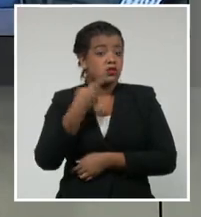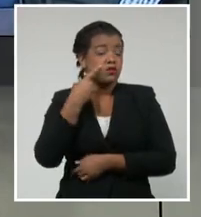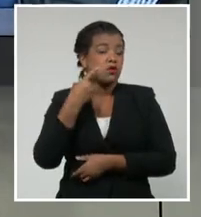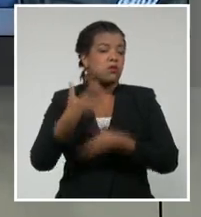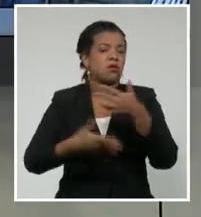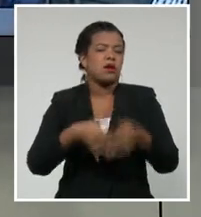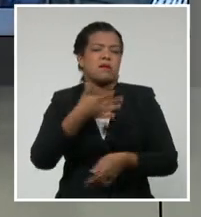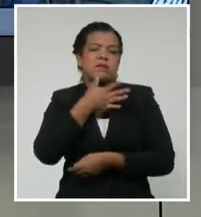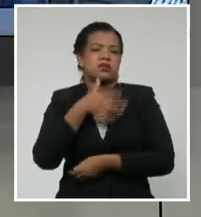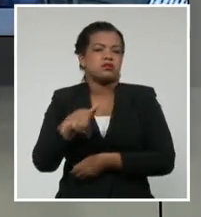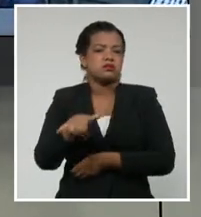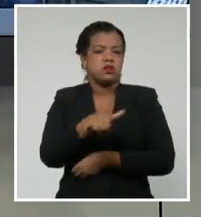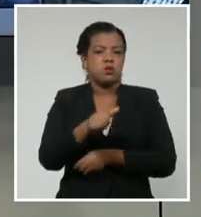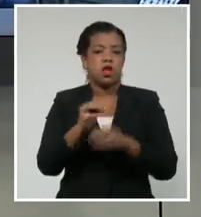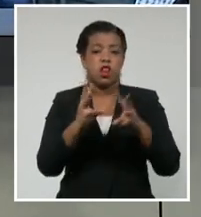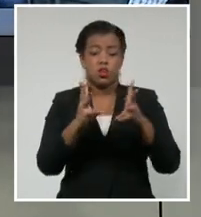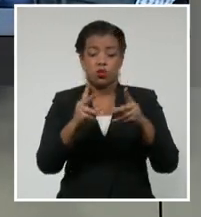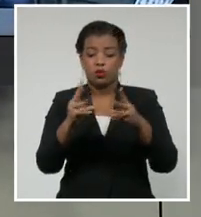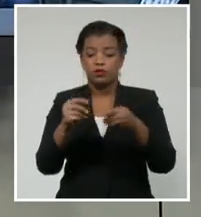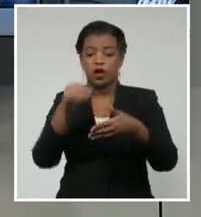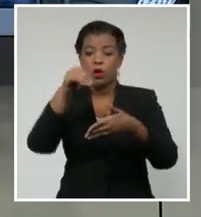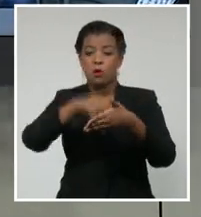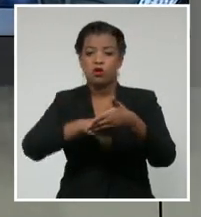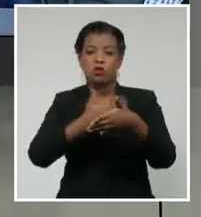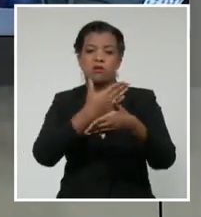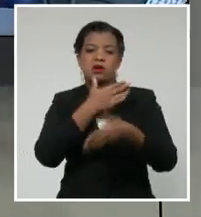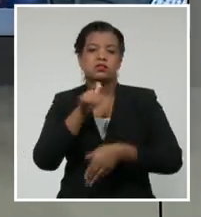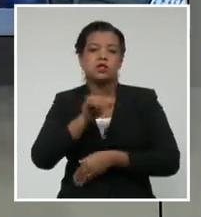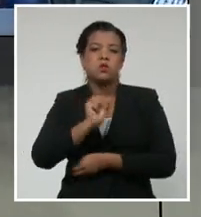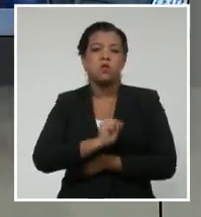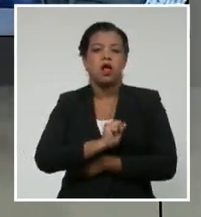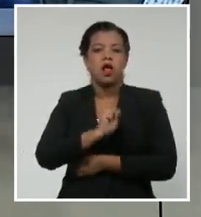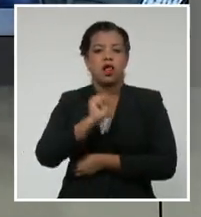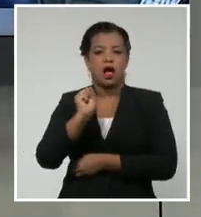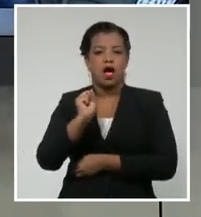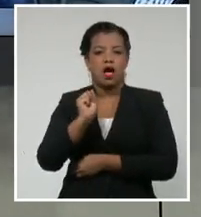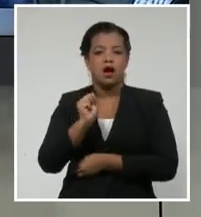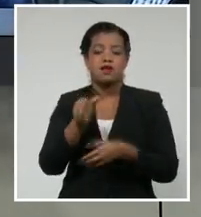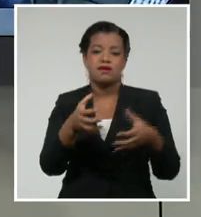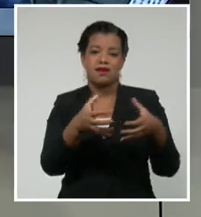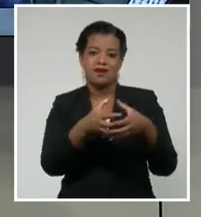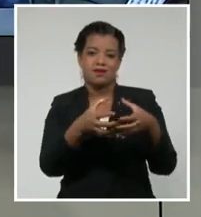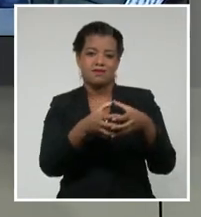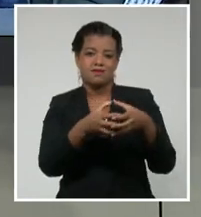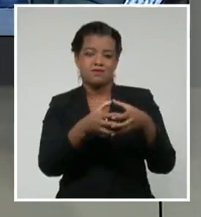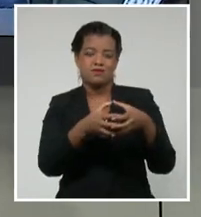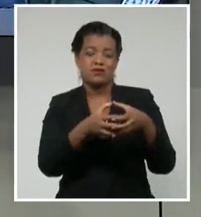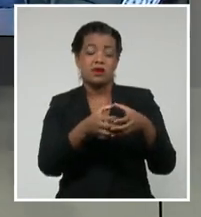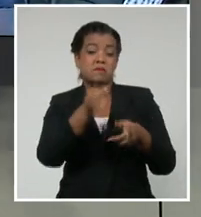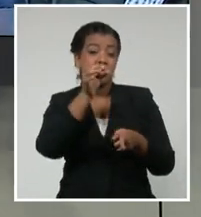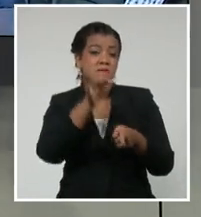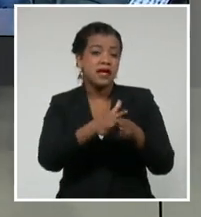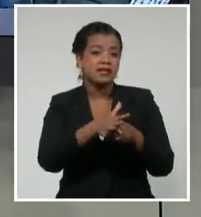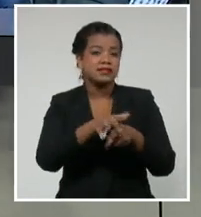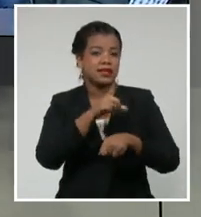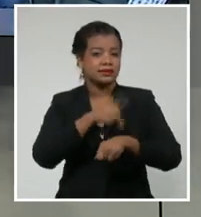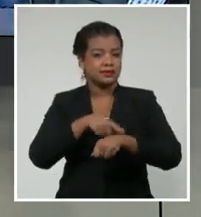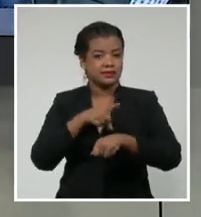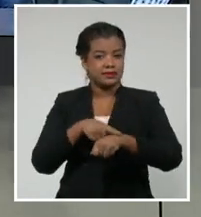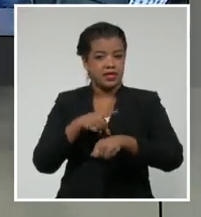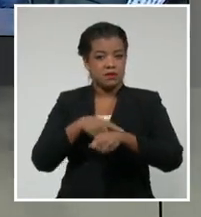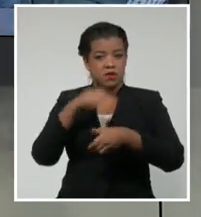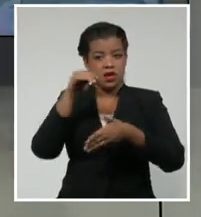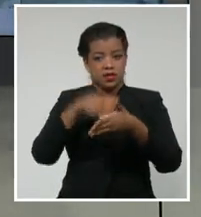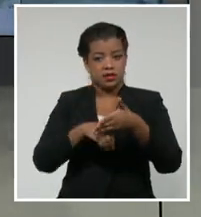el conteo de votos le da una aparente ventaja al contrincante del más al inicio de la jornada electoral pues el voto de las zonas